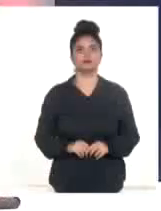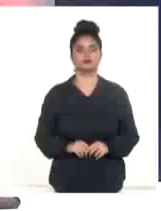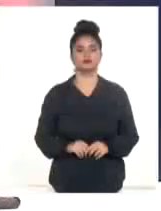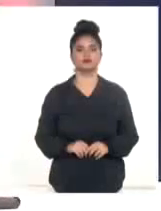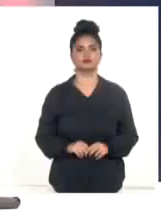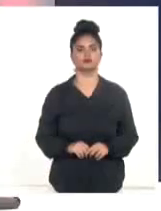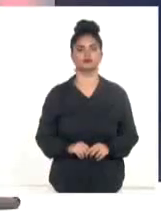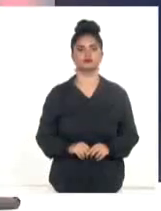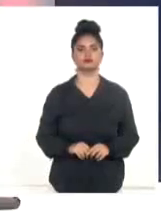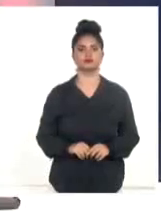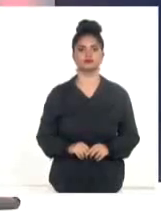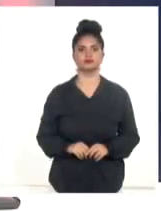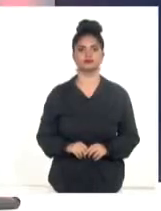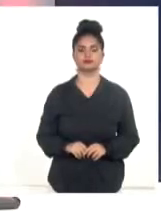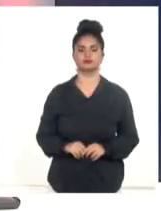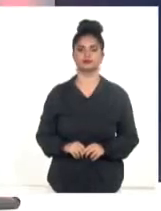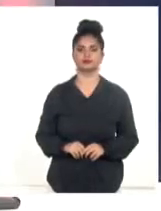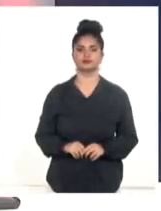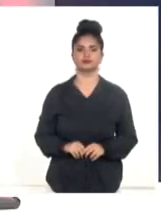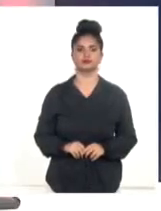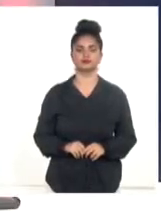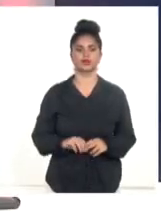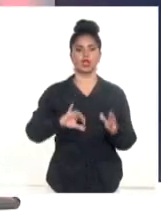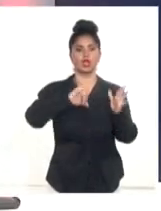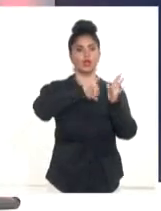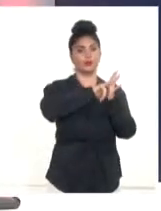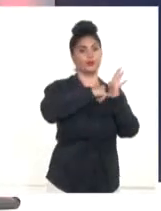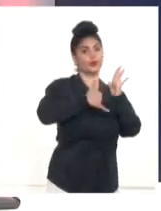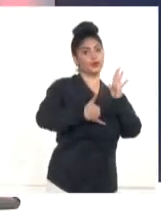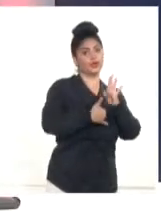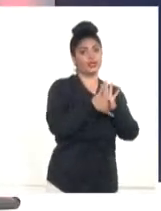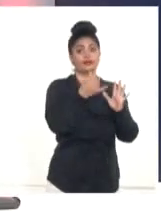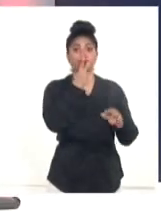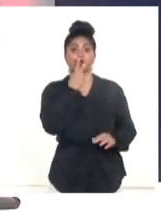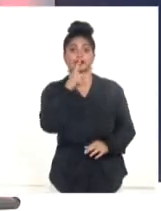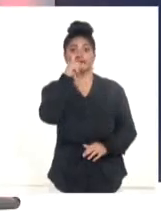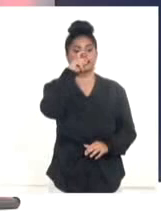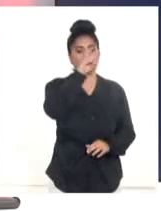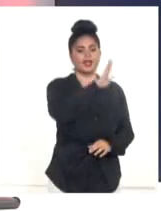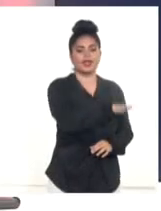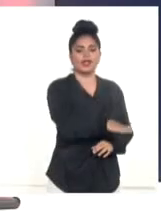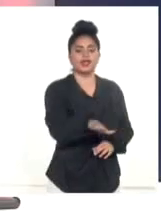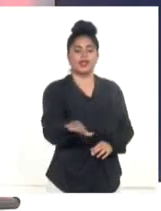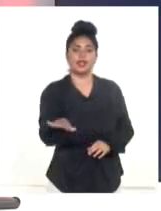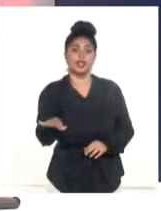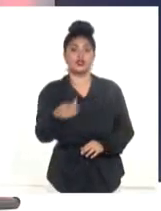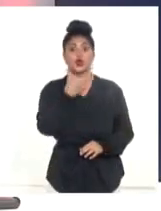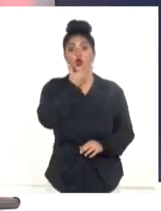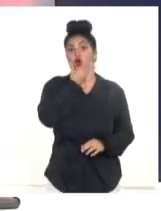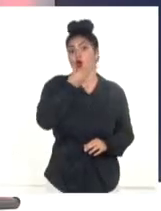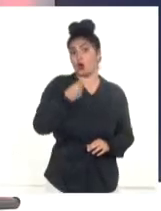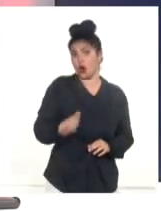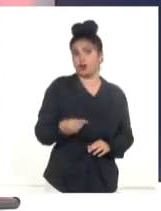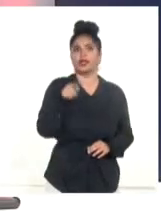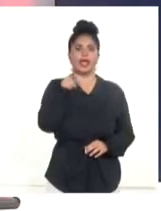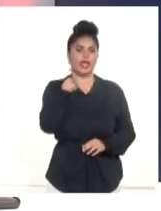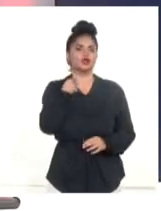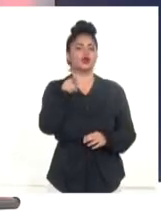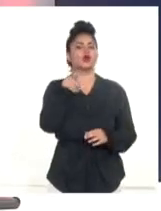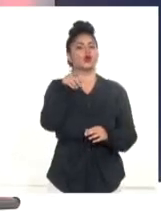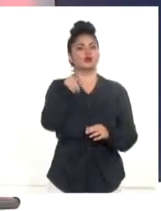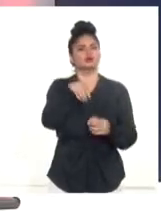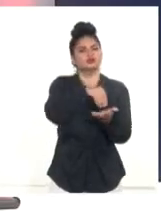Y el trabajo ÁNIMO, proyecto de zooterapia con niños, adolescentes y jóvenes con necesidades educativas especiales en el complejo